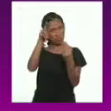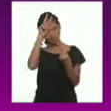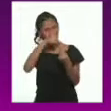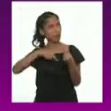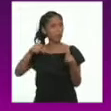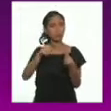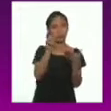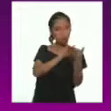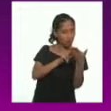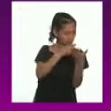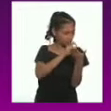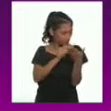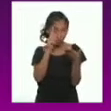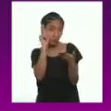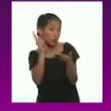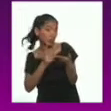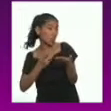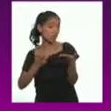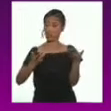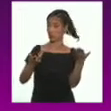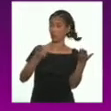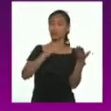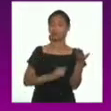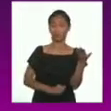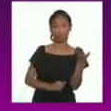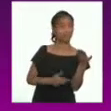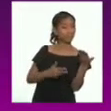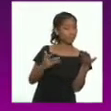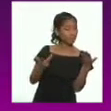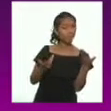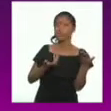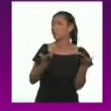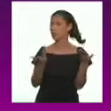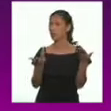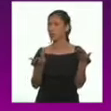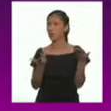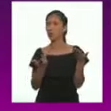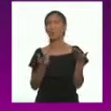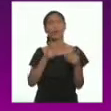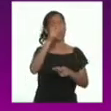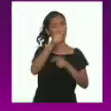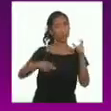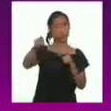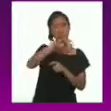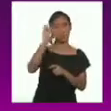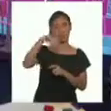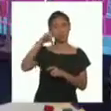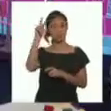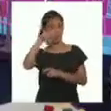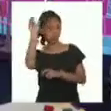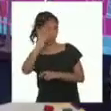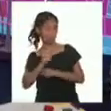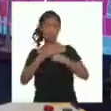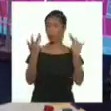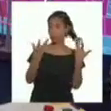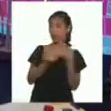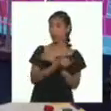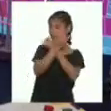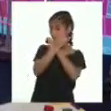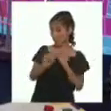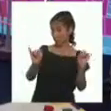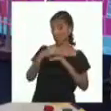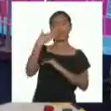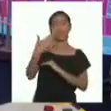peruanos eran analfabetos, es decir, no sabían leer y escribir, sobre todo la población indígena. Entonces, con